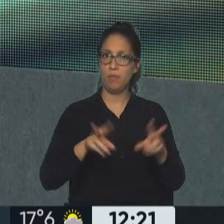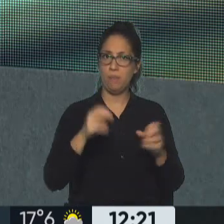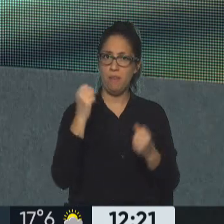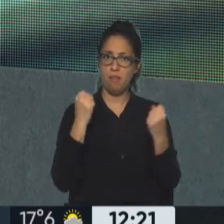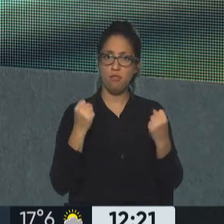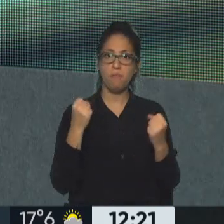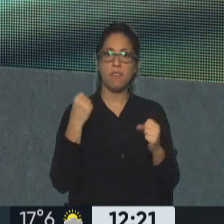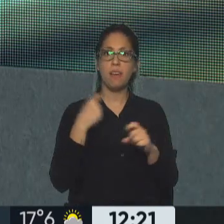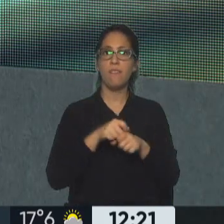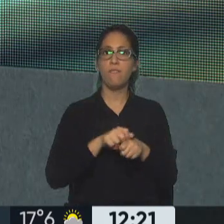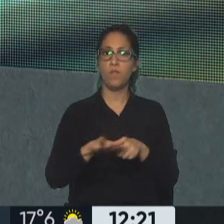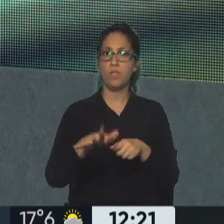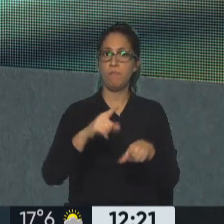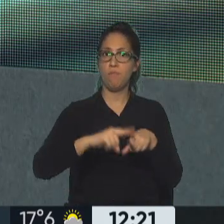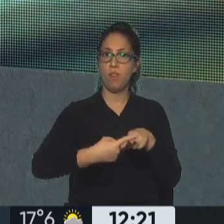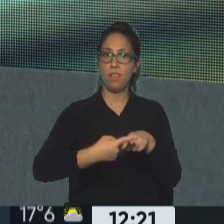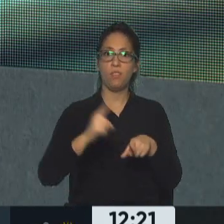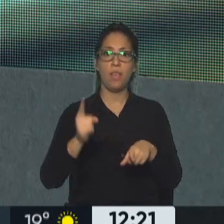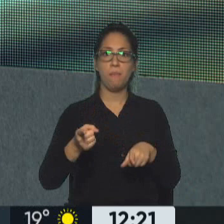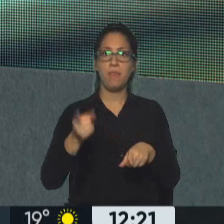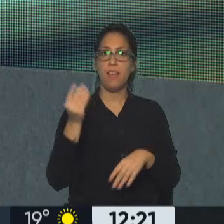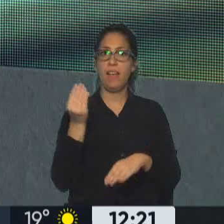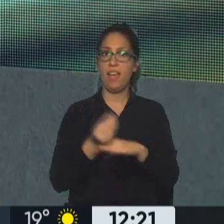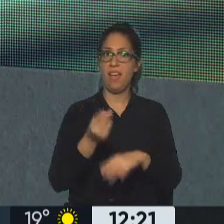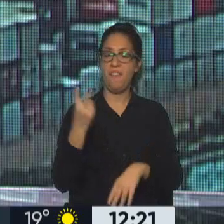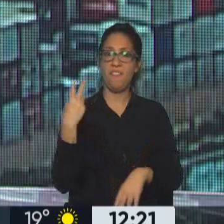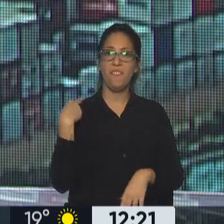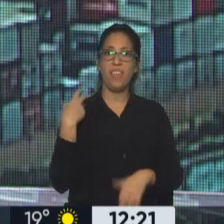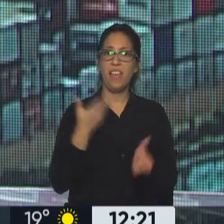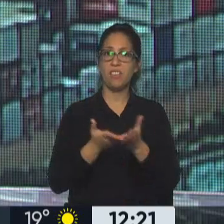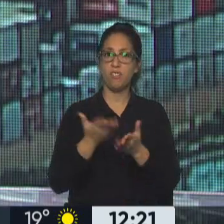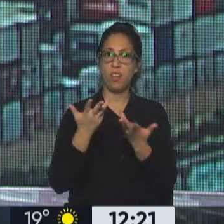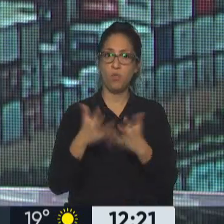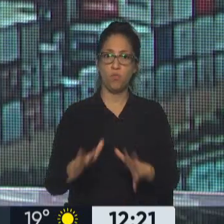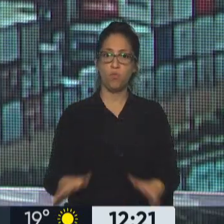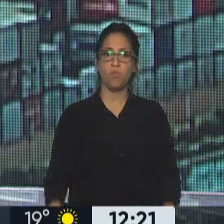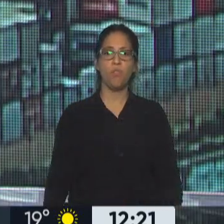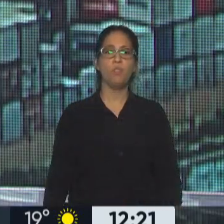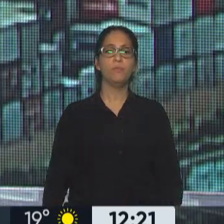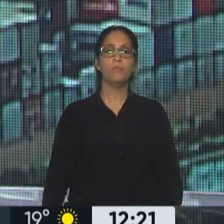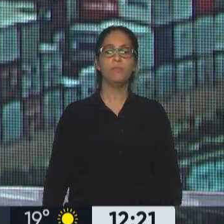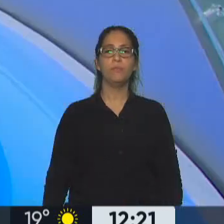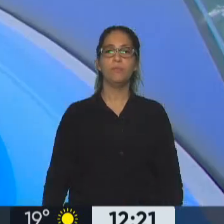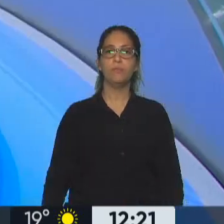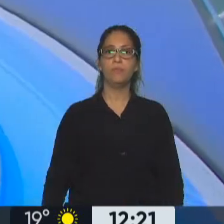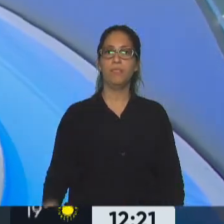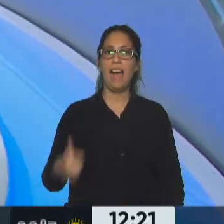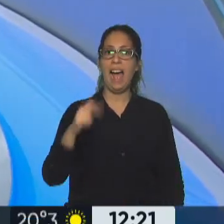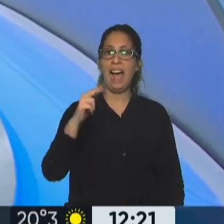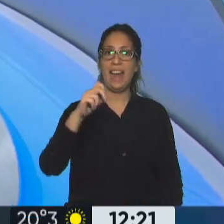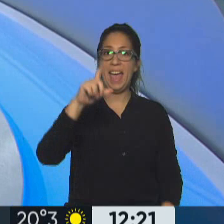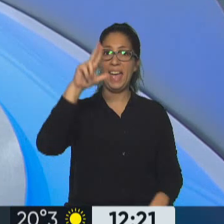lo económico que también influye lo político bueno la renuncia del jefe de asesores este estamos hablando de acre exeo de